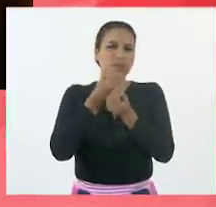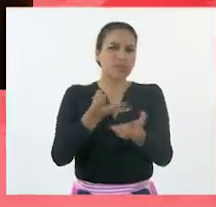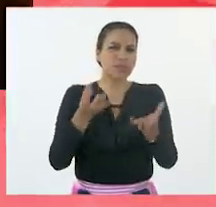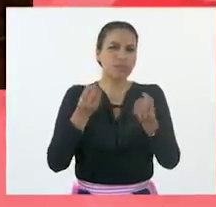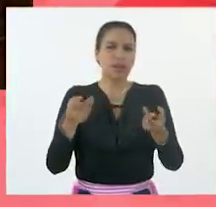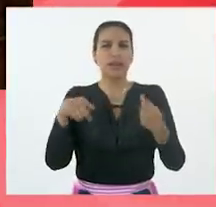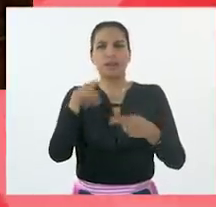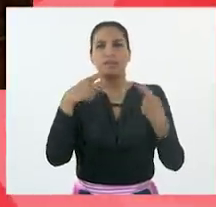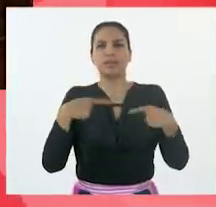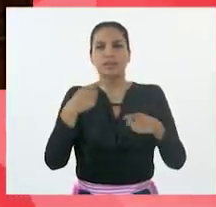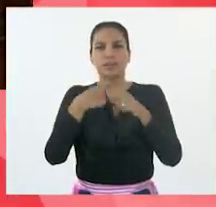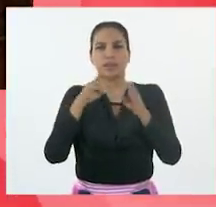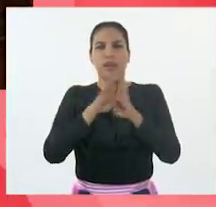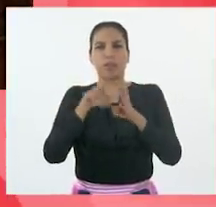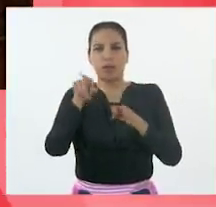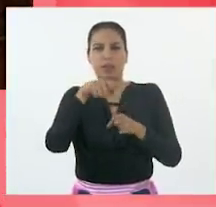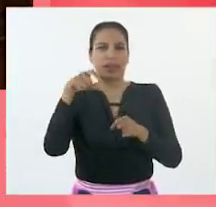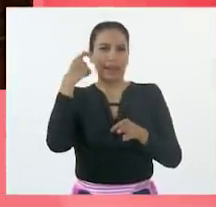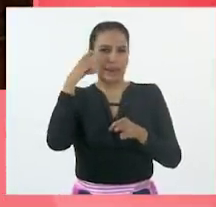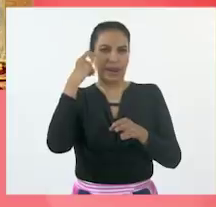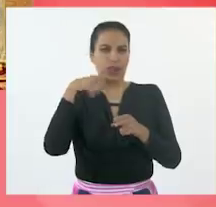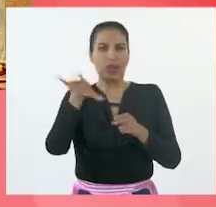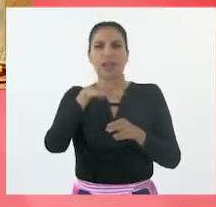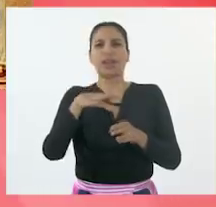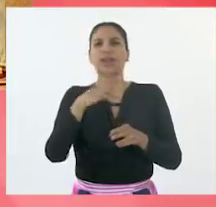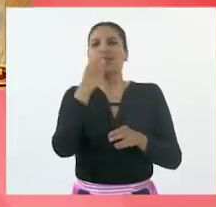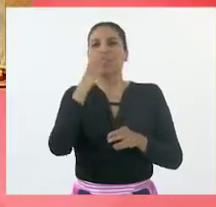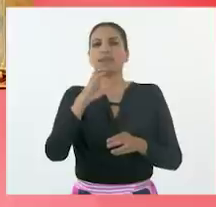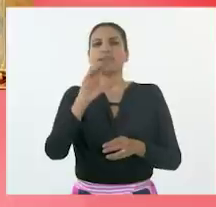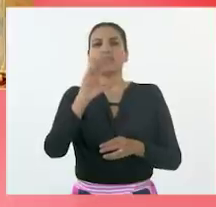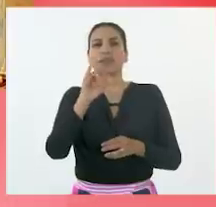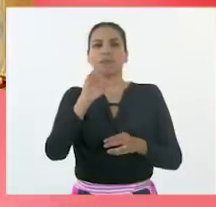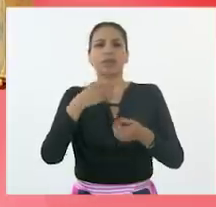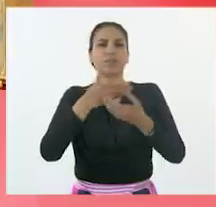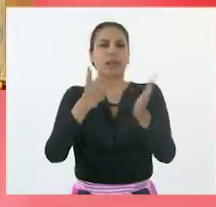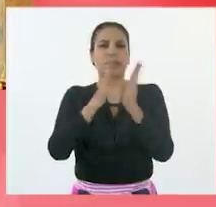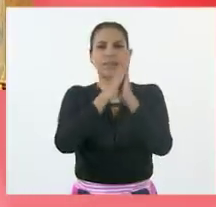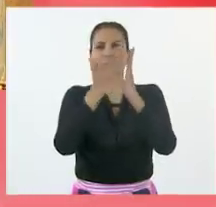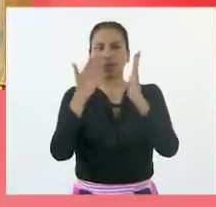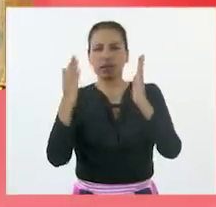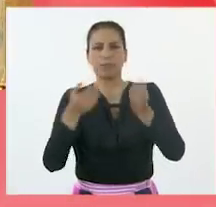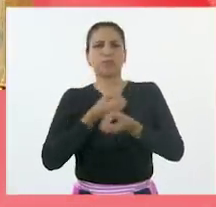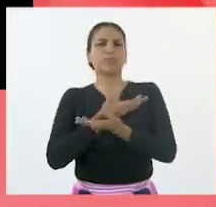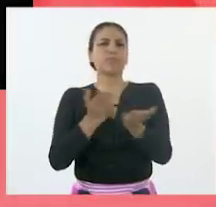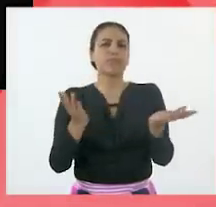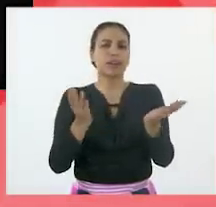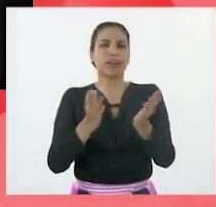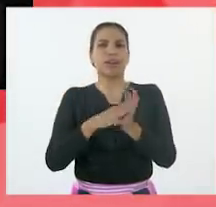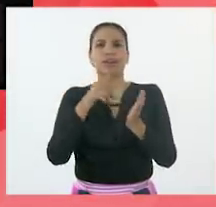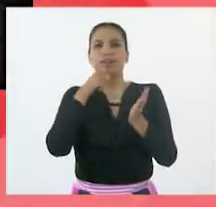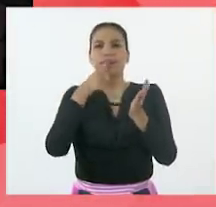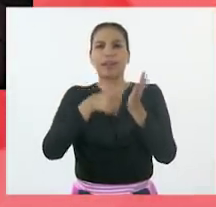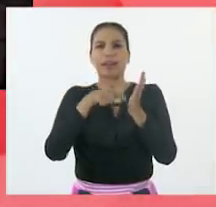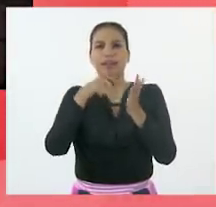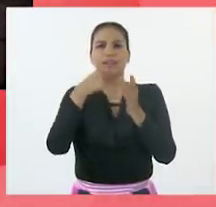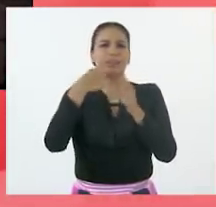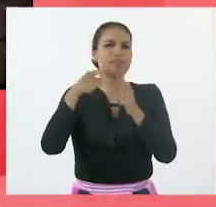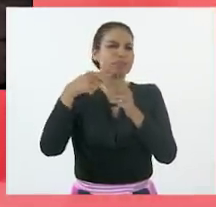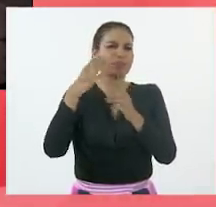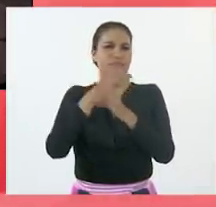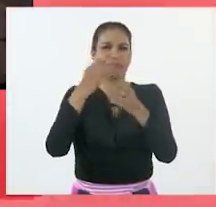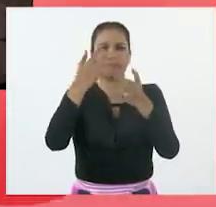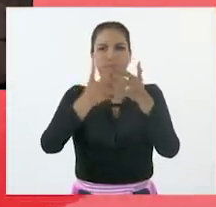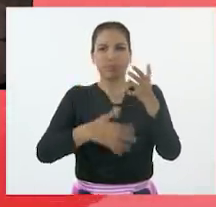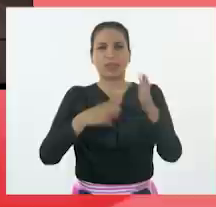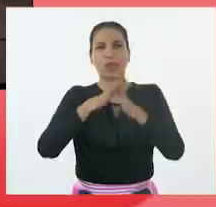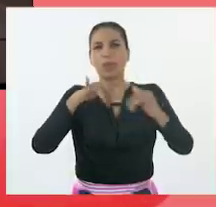lo que hoy es la Universidad Autónoma de Querétaro, el viejo Colegio Civil. Donó biblioteca, donó sus cartas de marear, es decir,